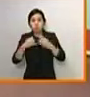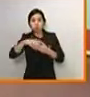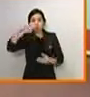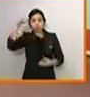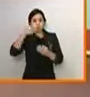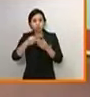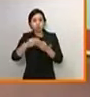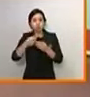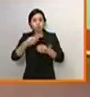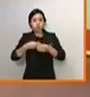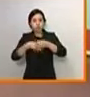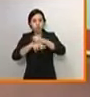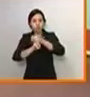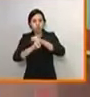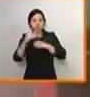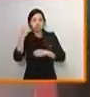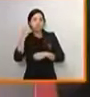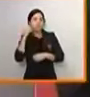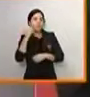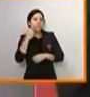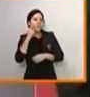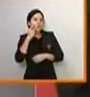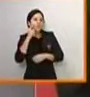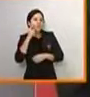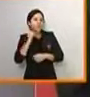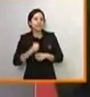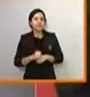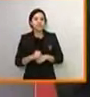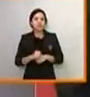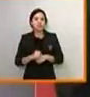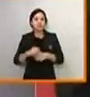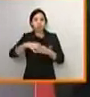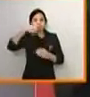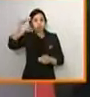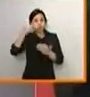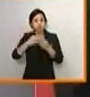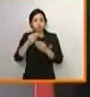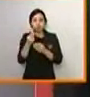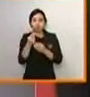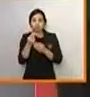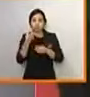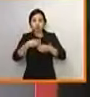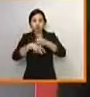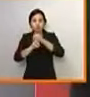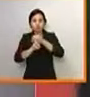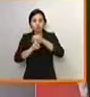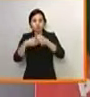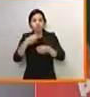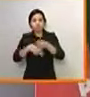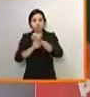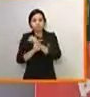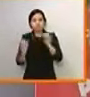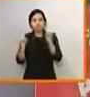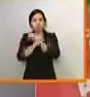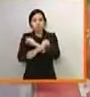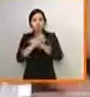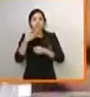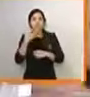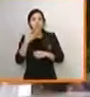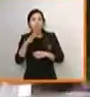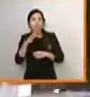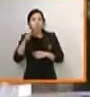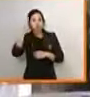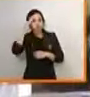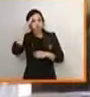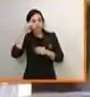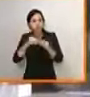tu dinero con premiados y Woldy? Vamos a multiplicar tu dinero con premiados y premiados mil. Así que mucha suerte, porque nuestro